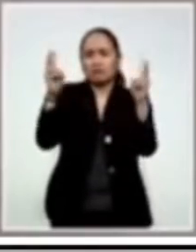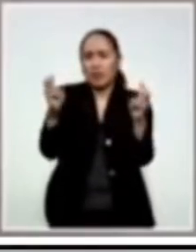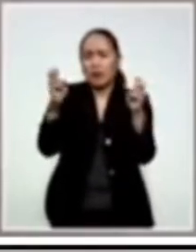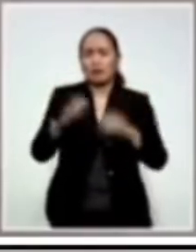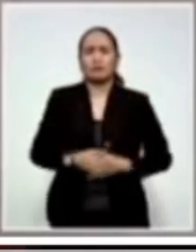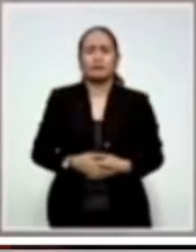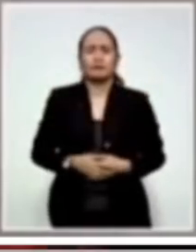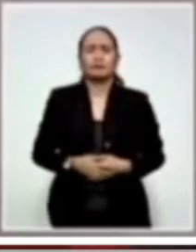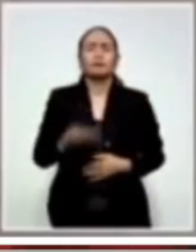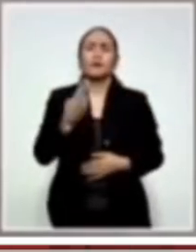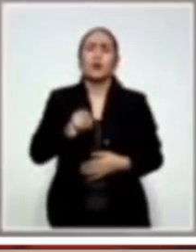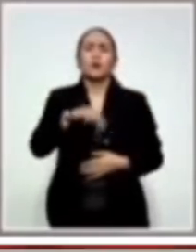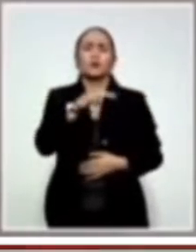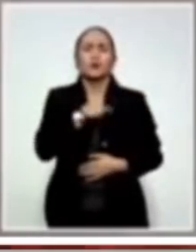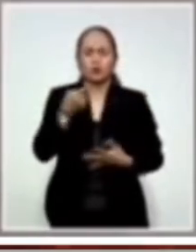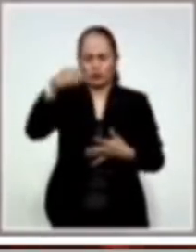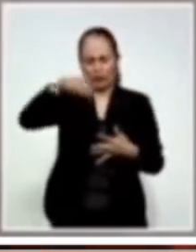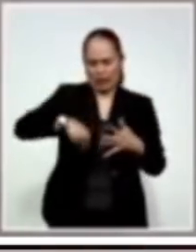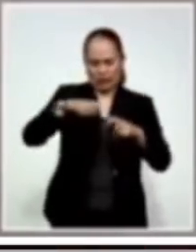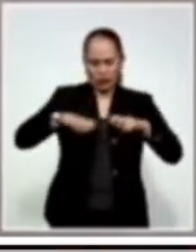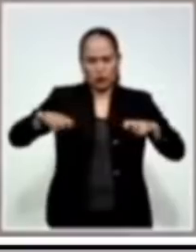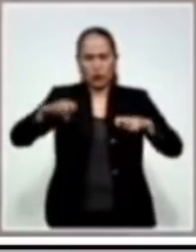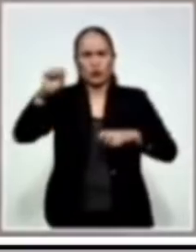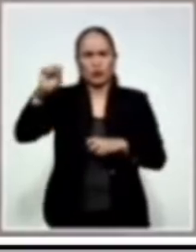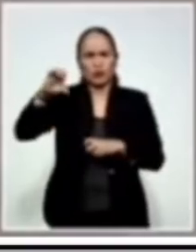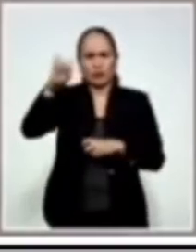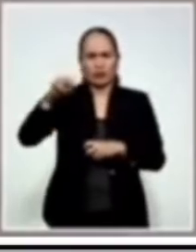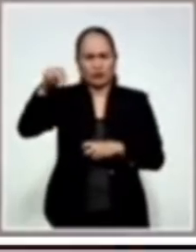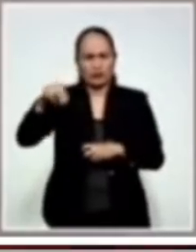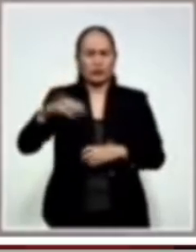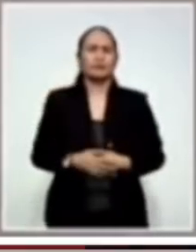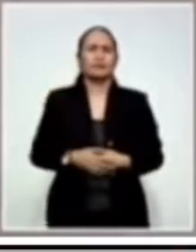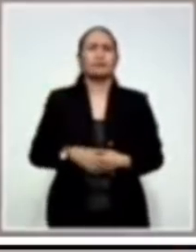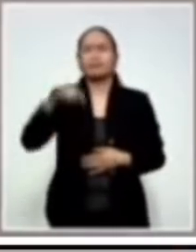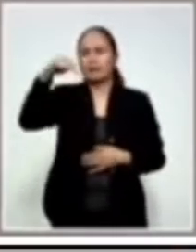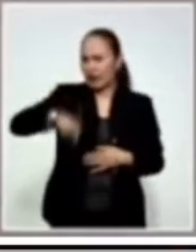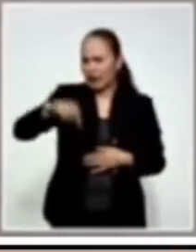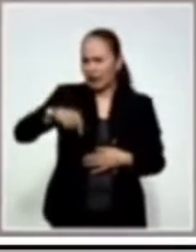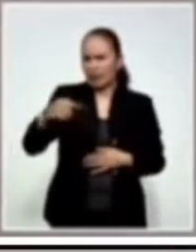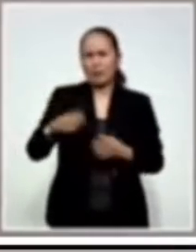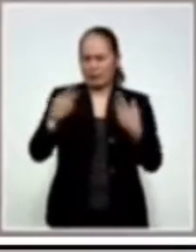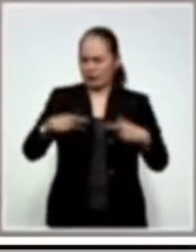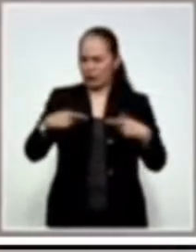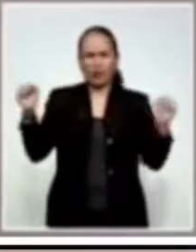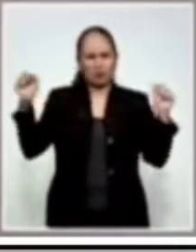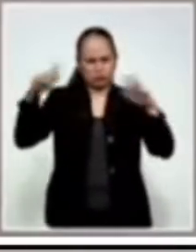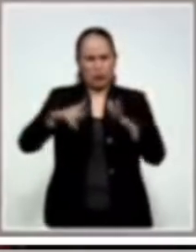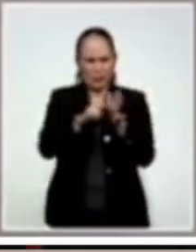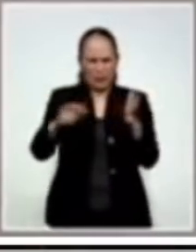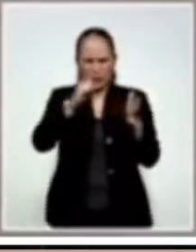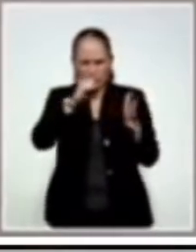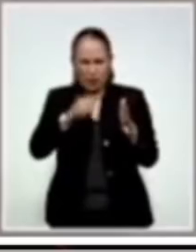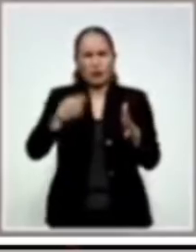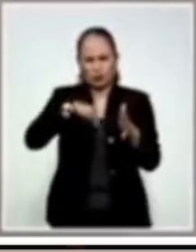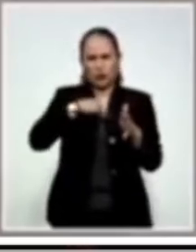que manejamos en la Corte. Quienes han cubierto la fuente por muchos años saben que siempre votamos